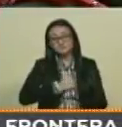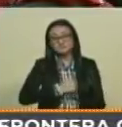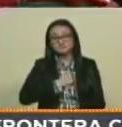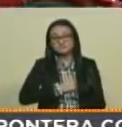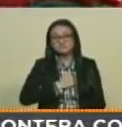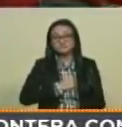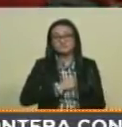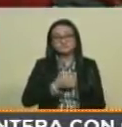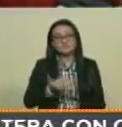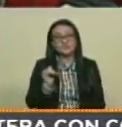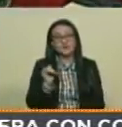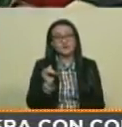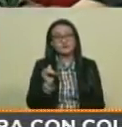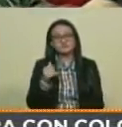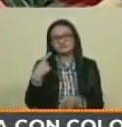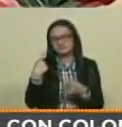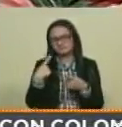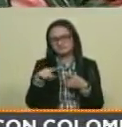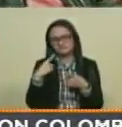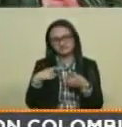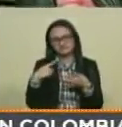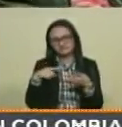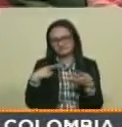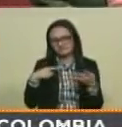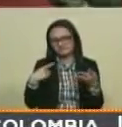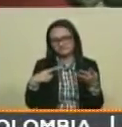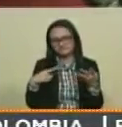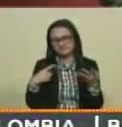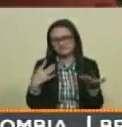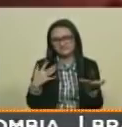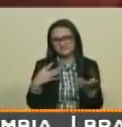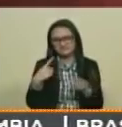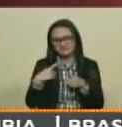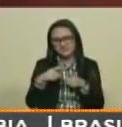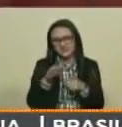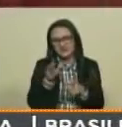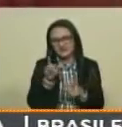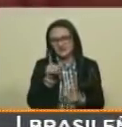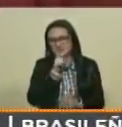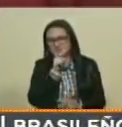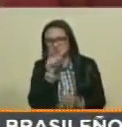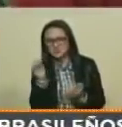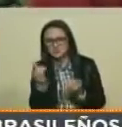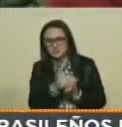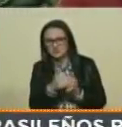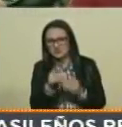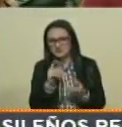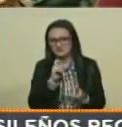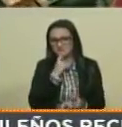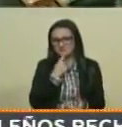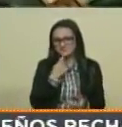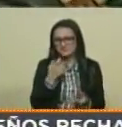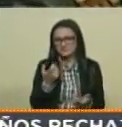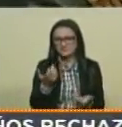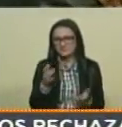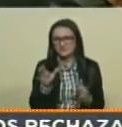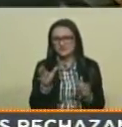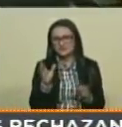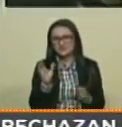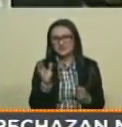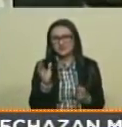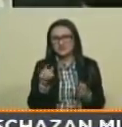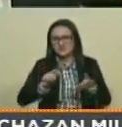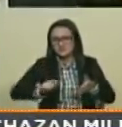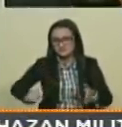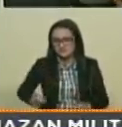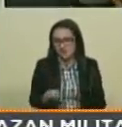lamentablemente, por distinto tipo de prácticas delictivas, entre ellas la promoción de la